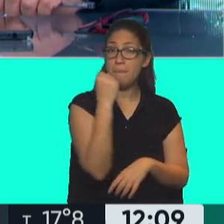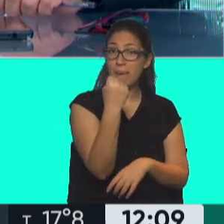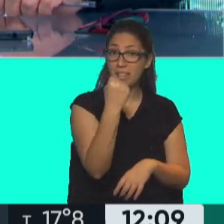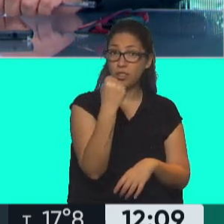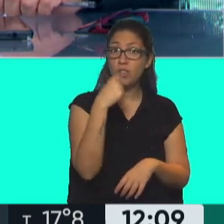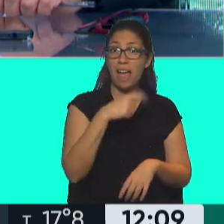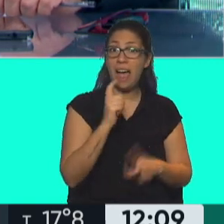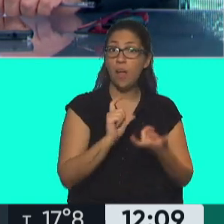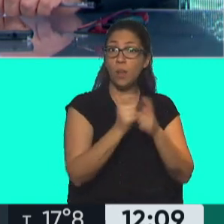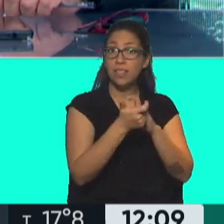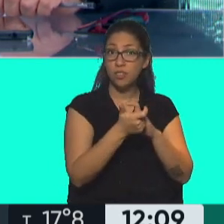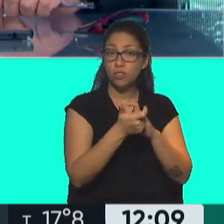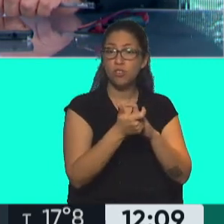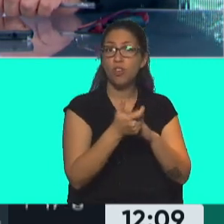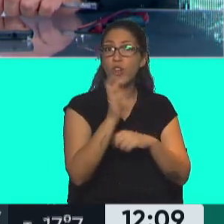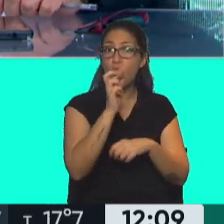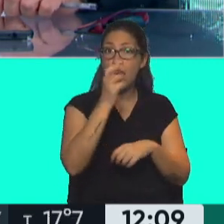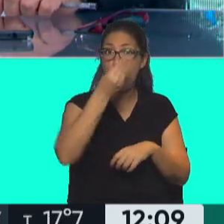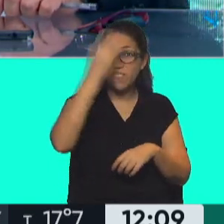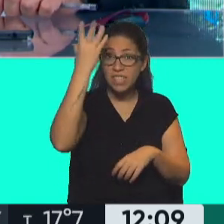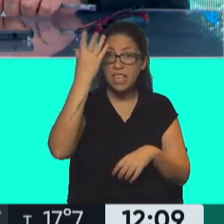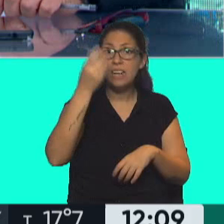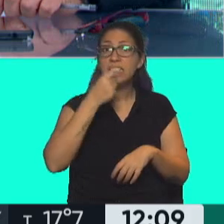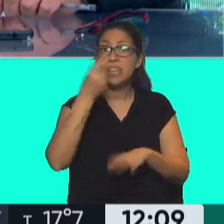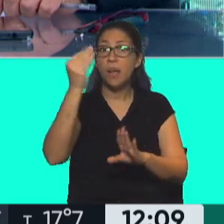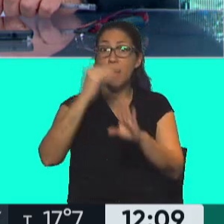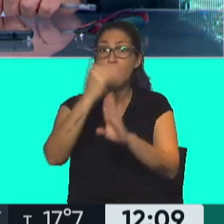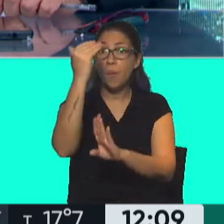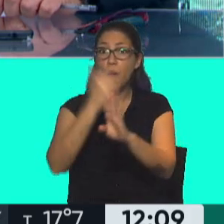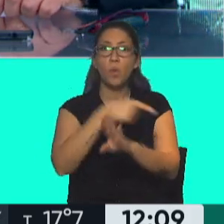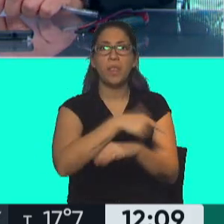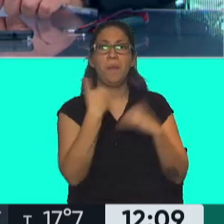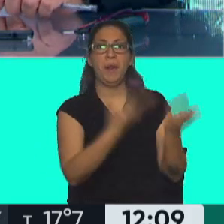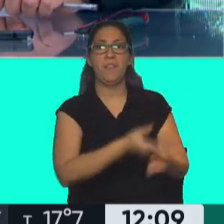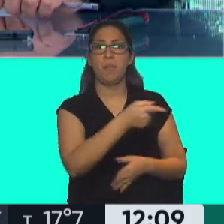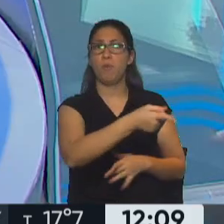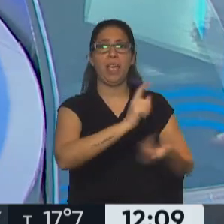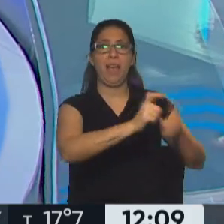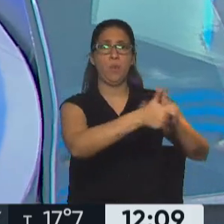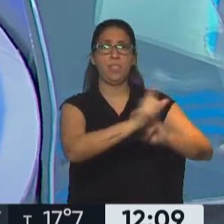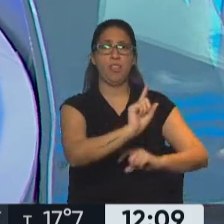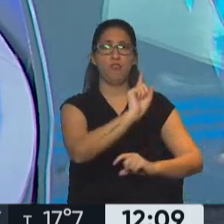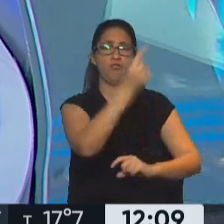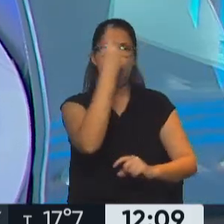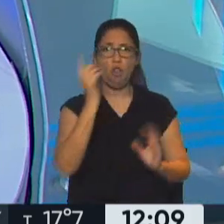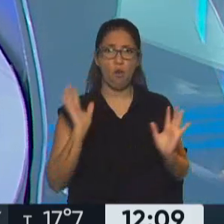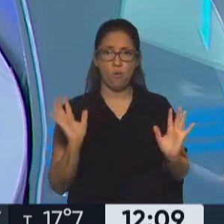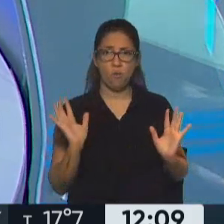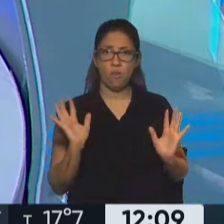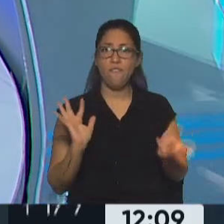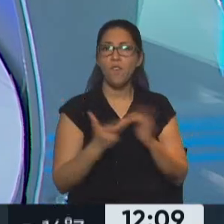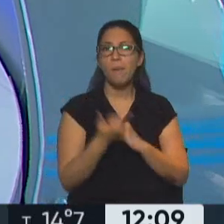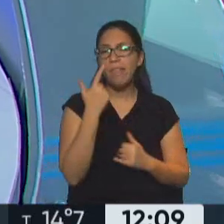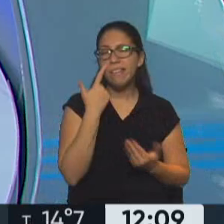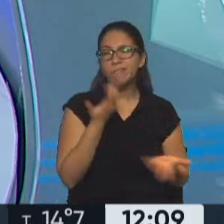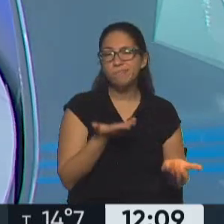por el dólar oficial, cuando se devalúe, ustedes se van a beneficiar de eso porque la cuenta se actualiza en pesos. Es una forma de